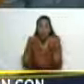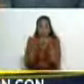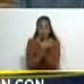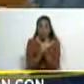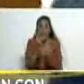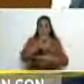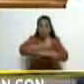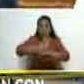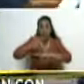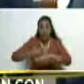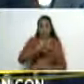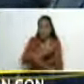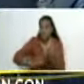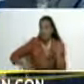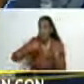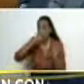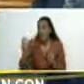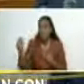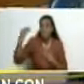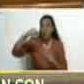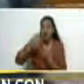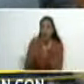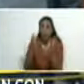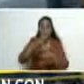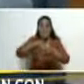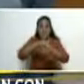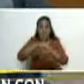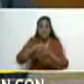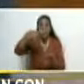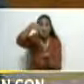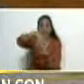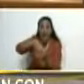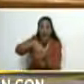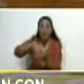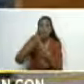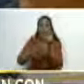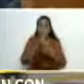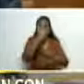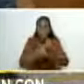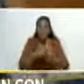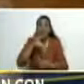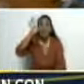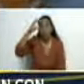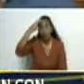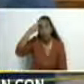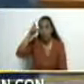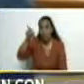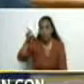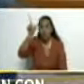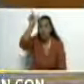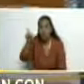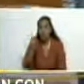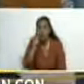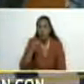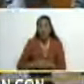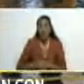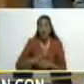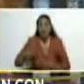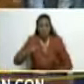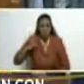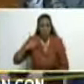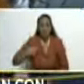sostiene el presidente constitucional Nicolás Maduro con el ministro de Estado para el Comercio Exterior de los Emiratos Árabes Unidos, su